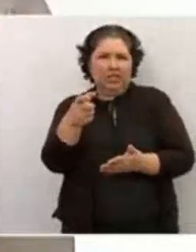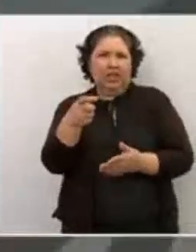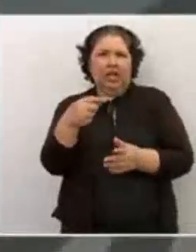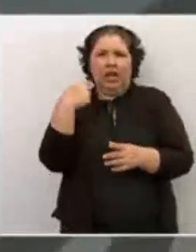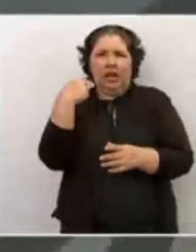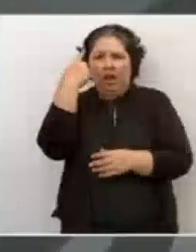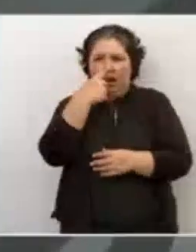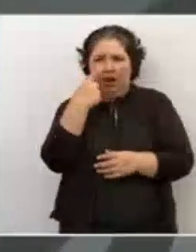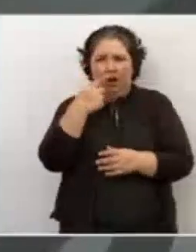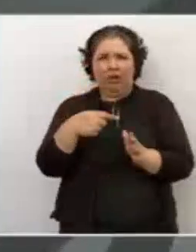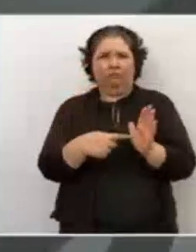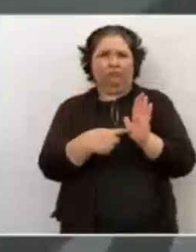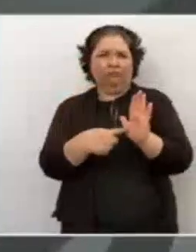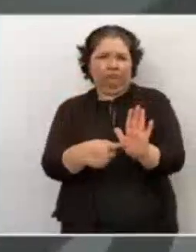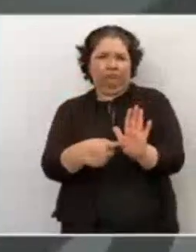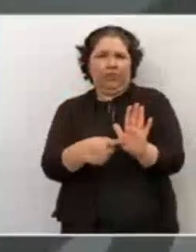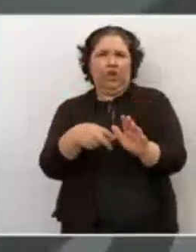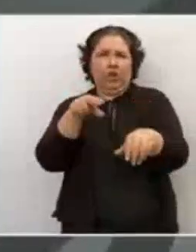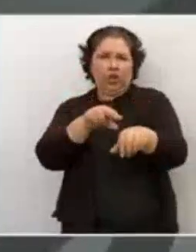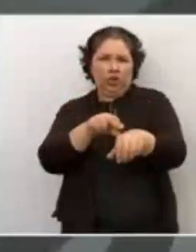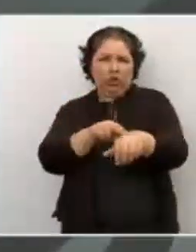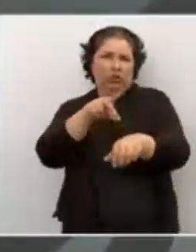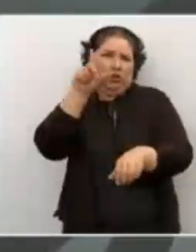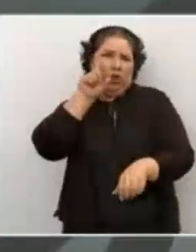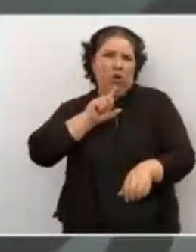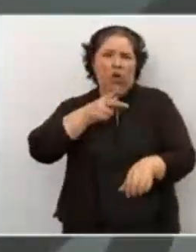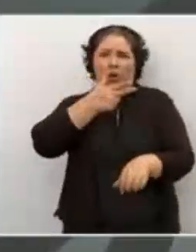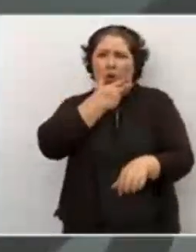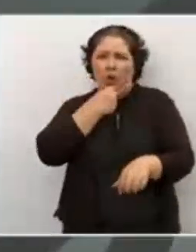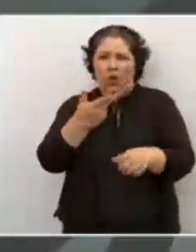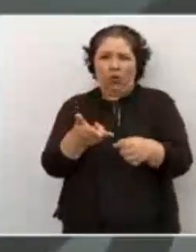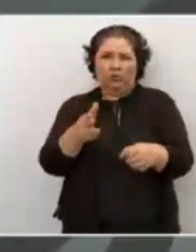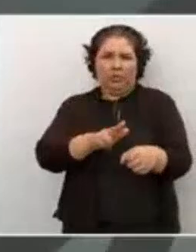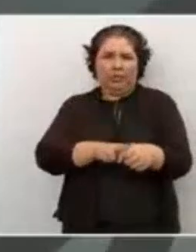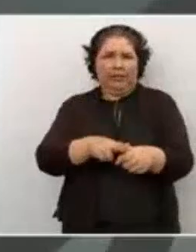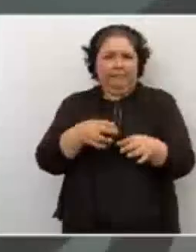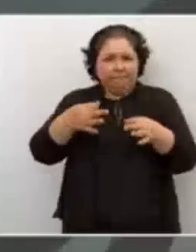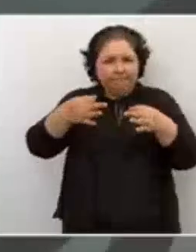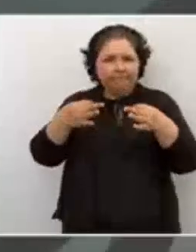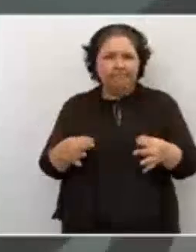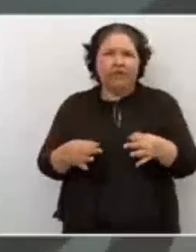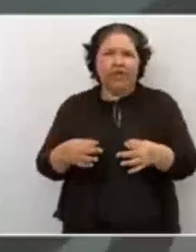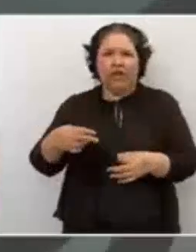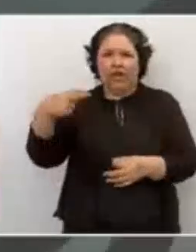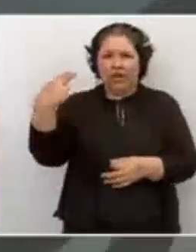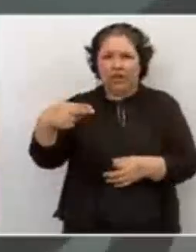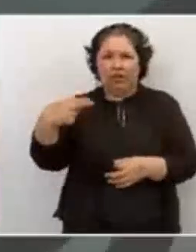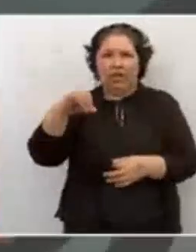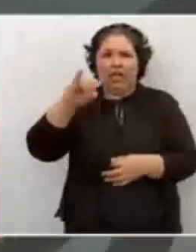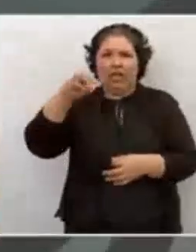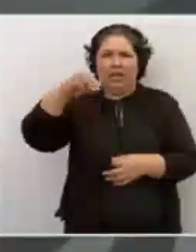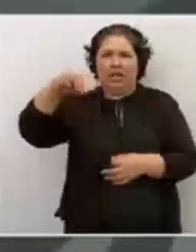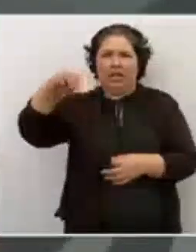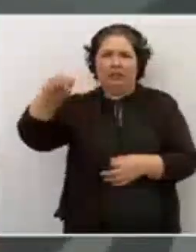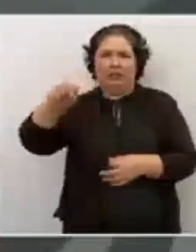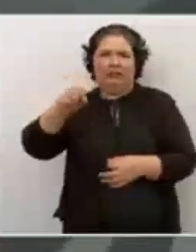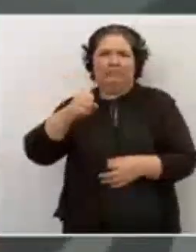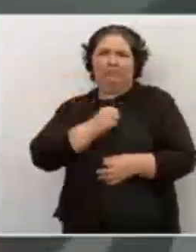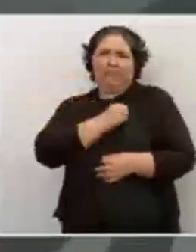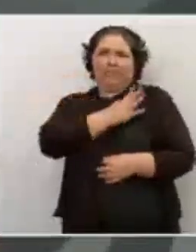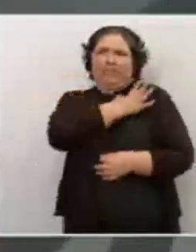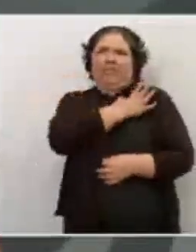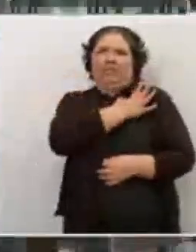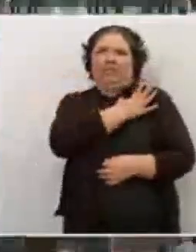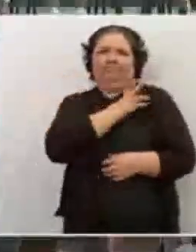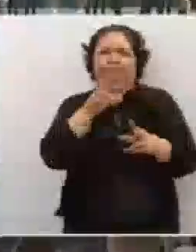tiene estructura, tiene médicas y médicos y tiene hospitales funcionales. Tiene un nombre: IMSS Bienestar. Muchas gracias.